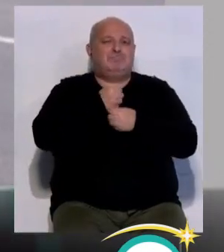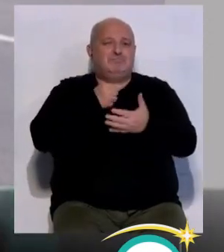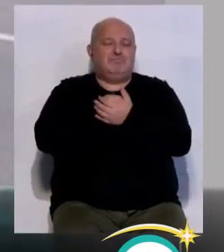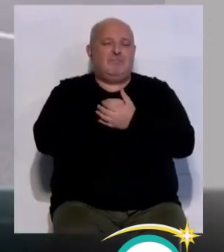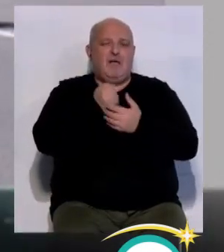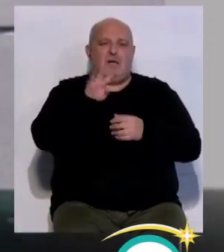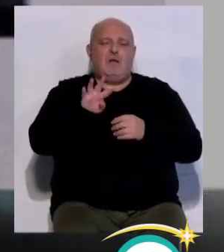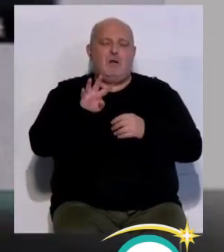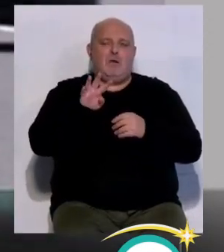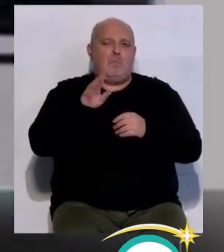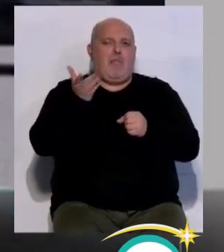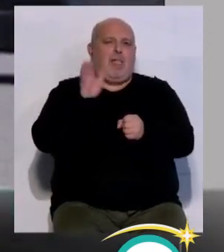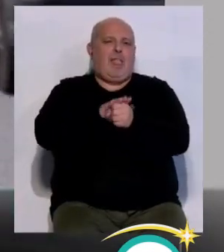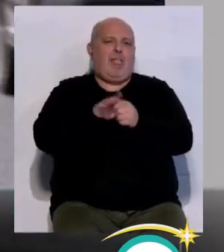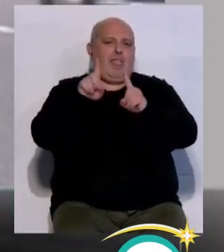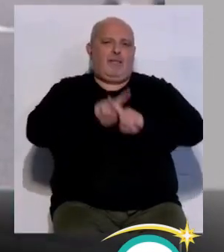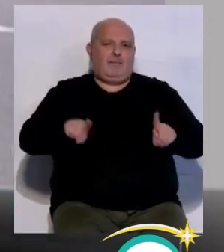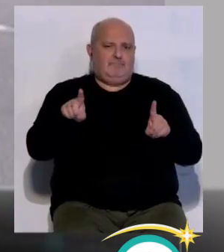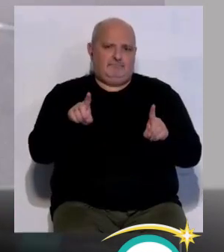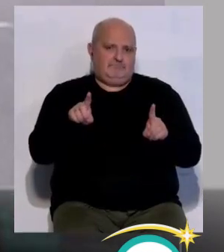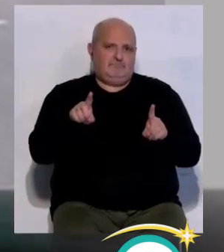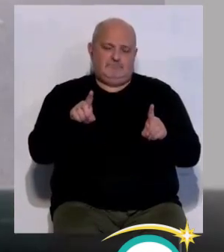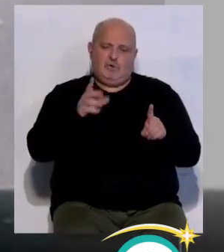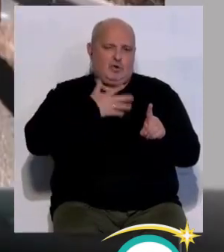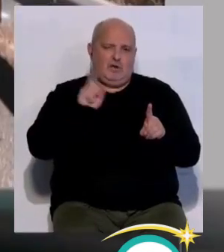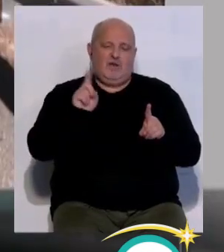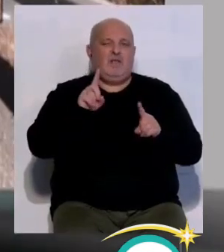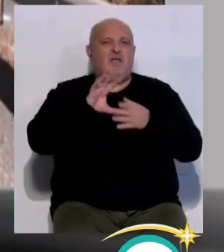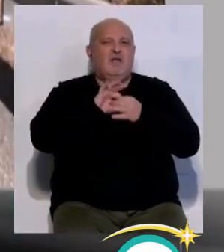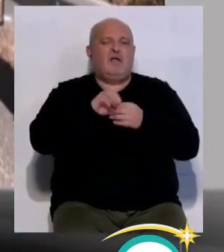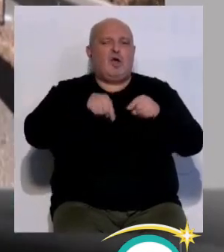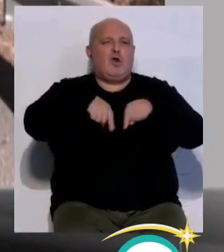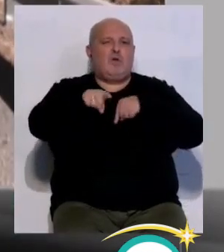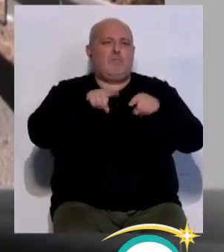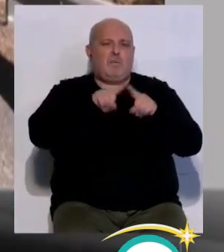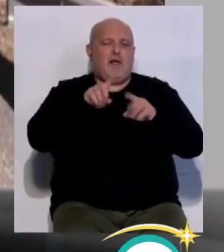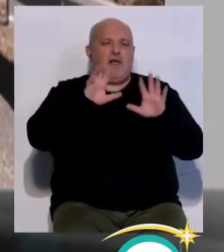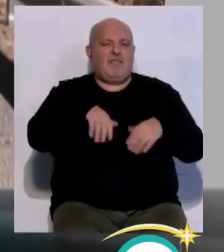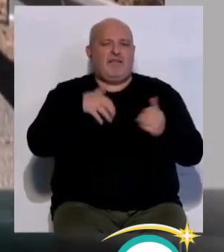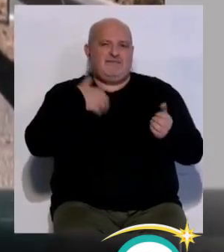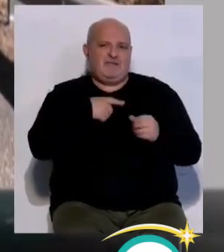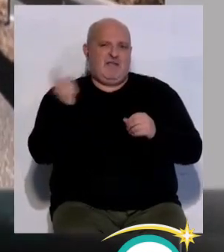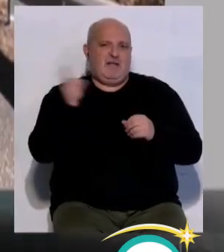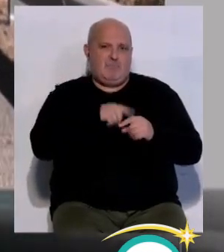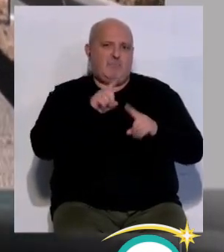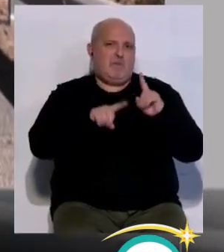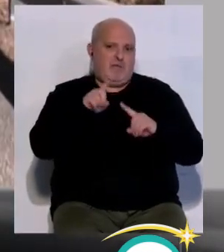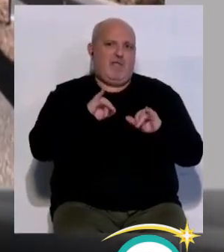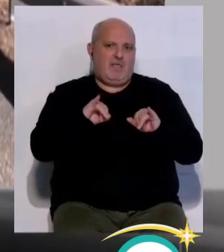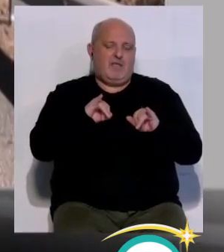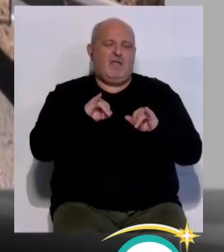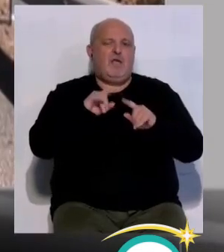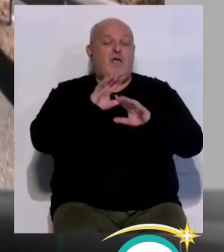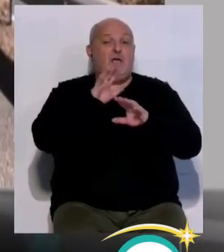AP4 va a ser un parche, que no va a solucionar los problemas de movilidad y conexión Cádiz-Sevilla, ya que se